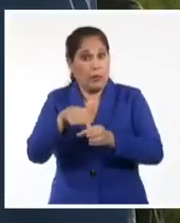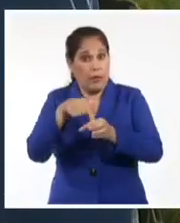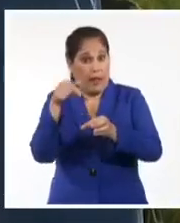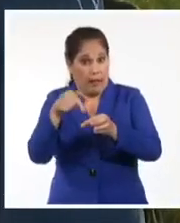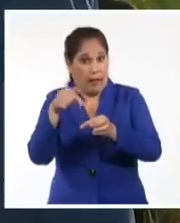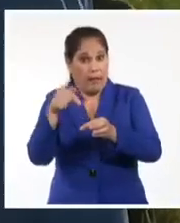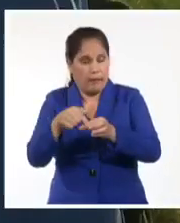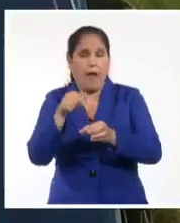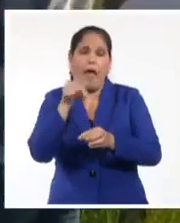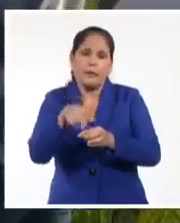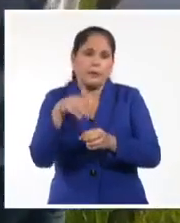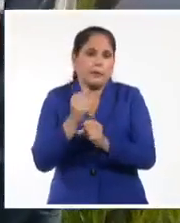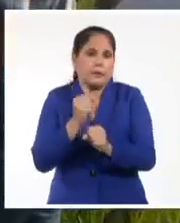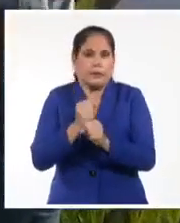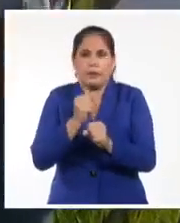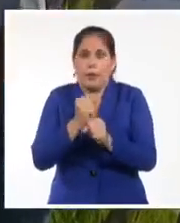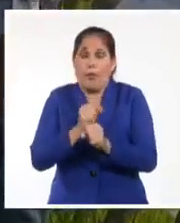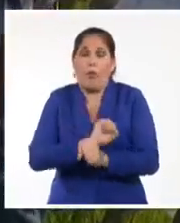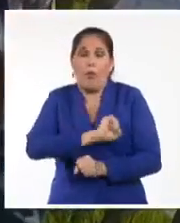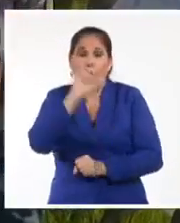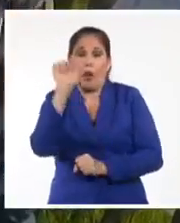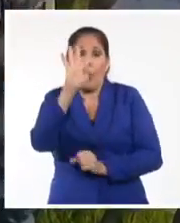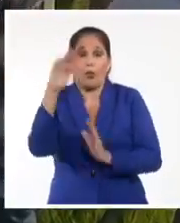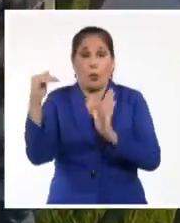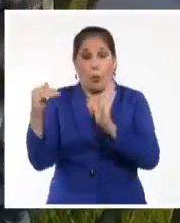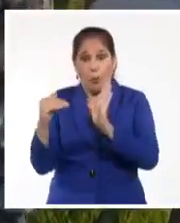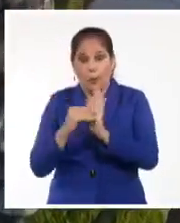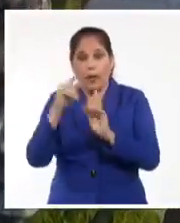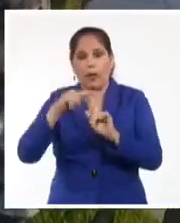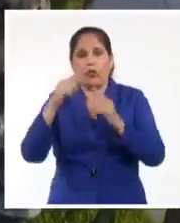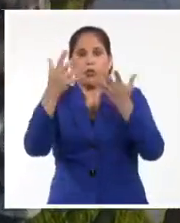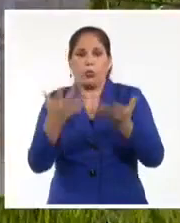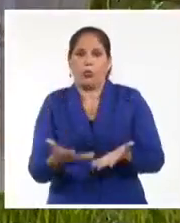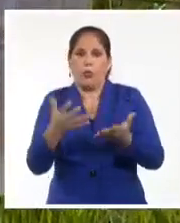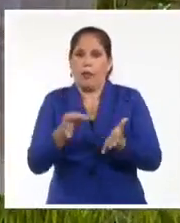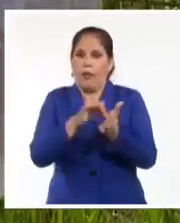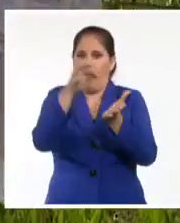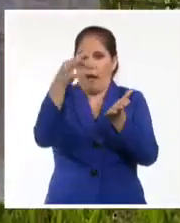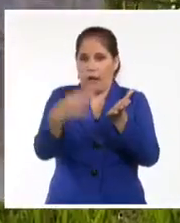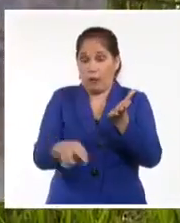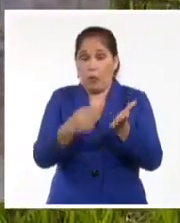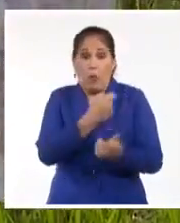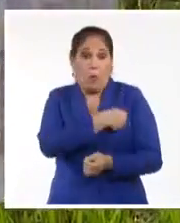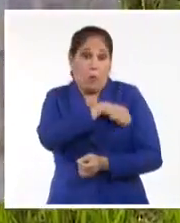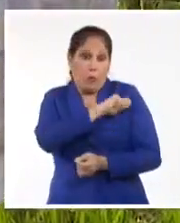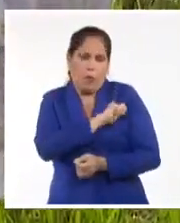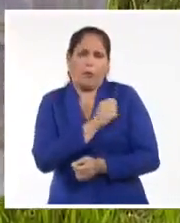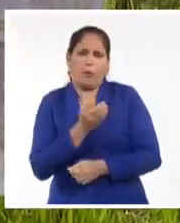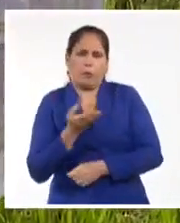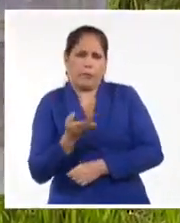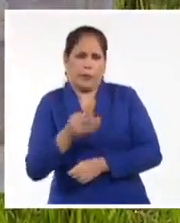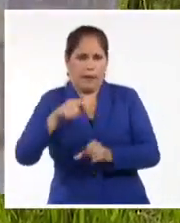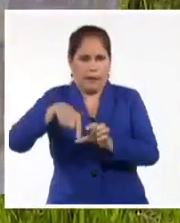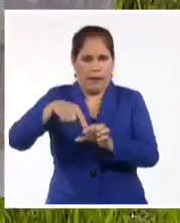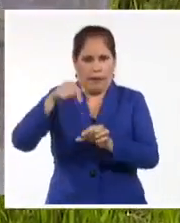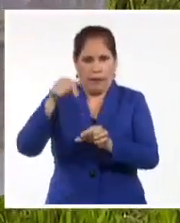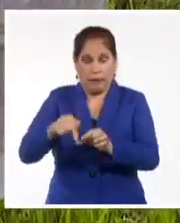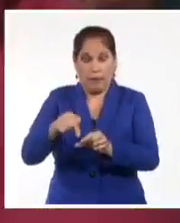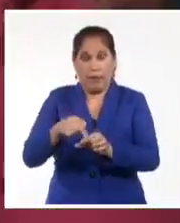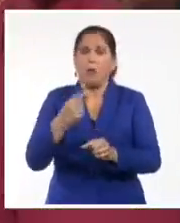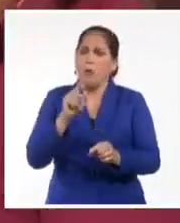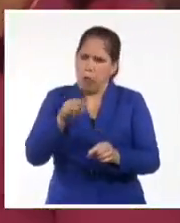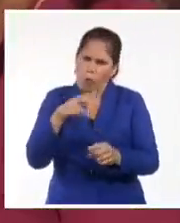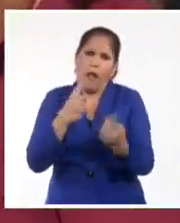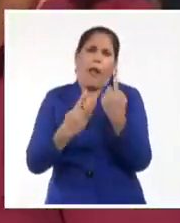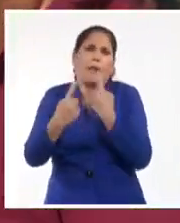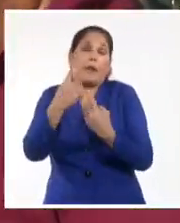especial y donde se trabaja por alcanzar las 4.300 toneladas de grano que demanda el consumo de la isla. Allí se habló de alternativas